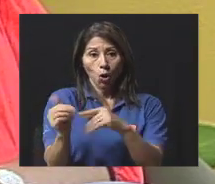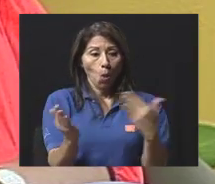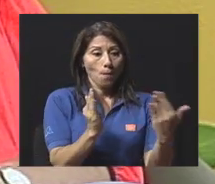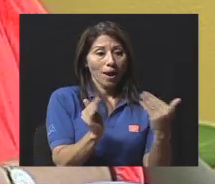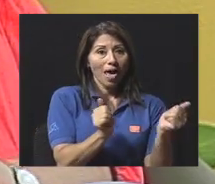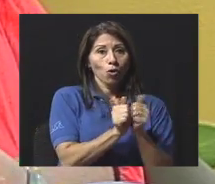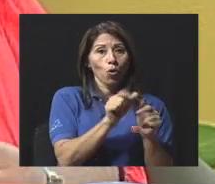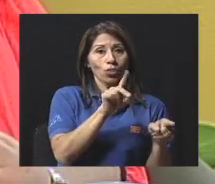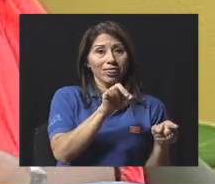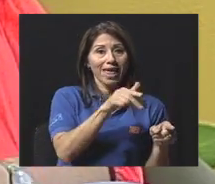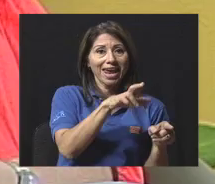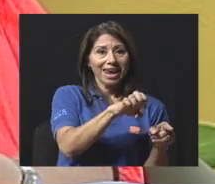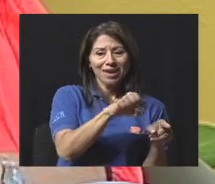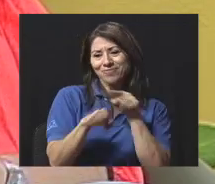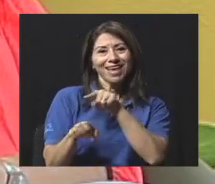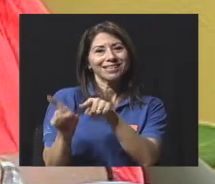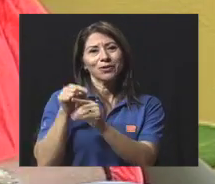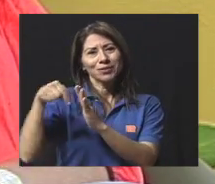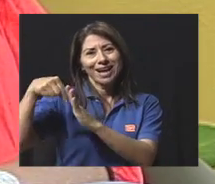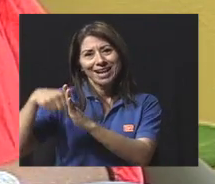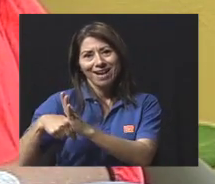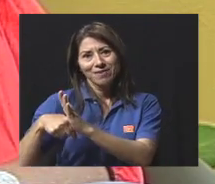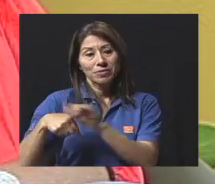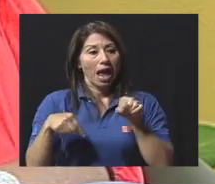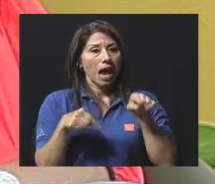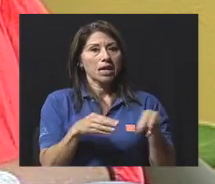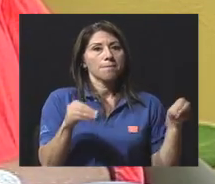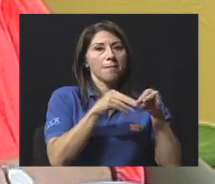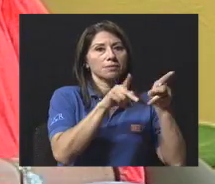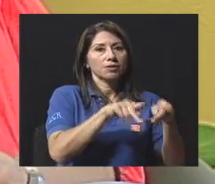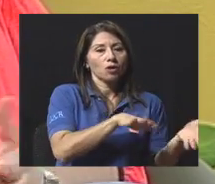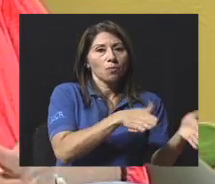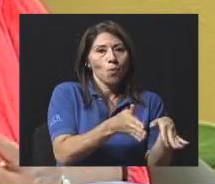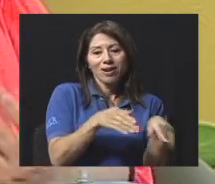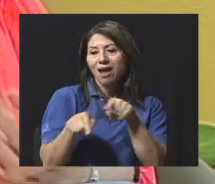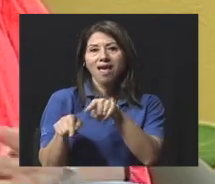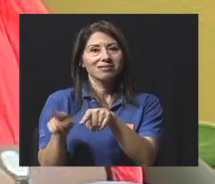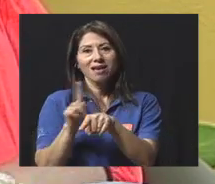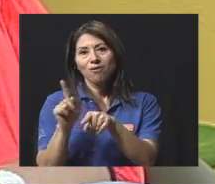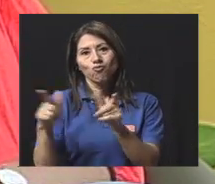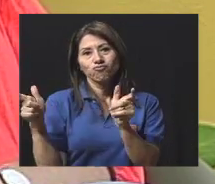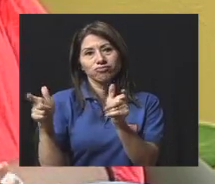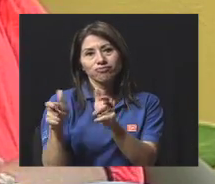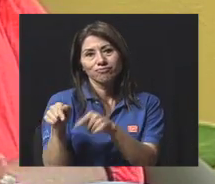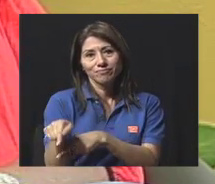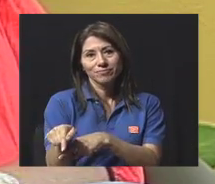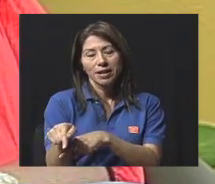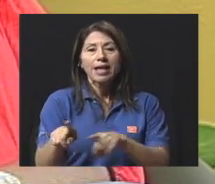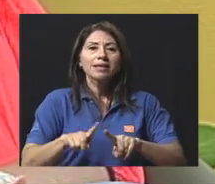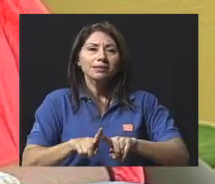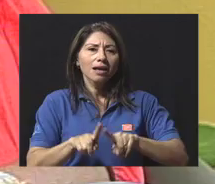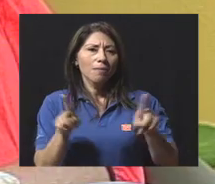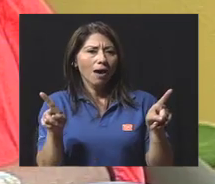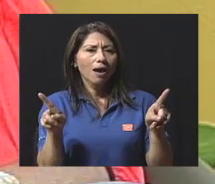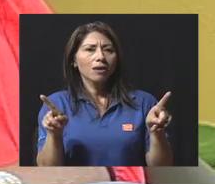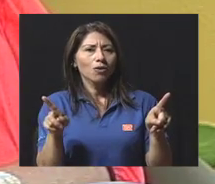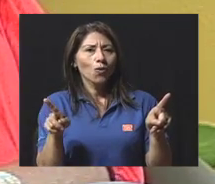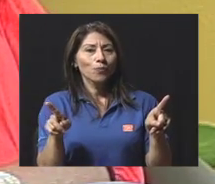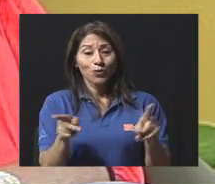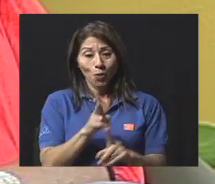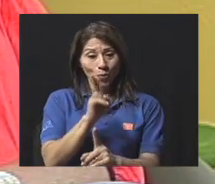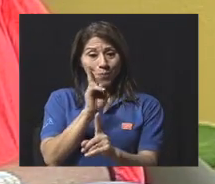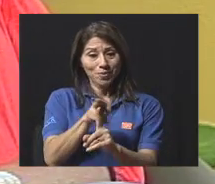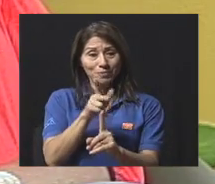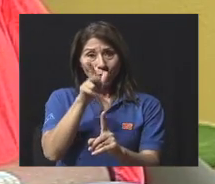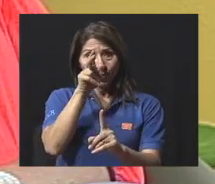muere de chicua como se muere la gente de dengue sin embargo debido a la compartir